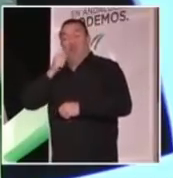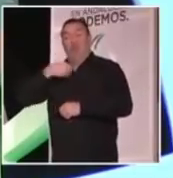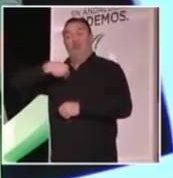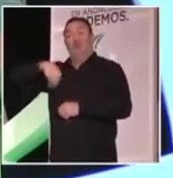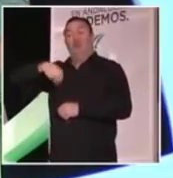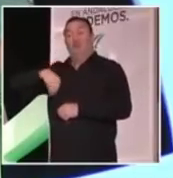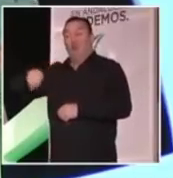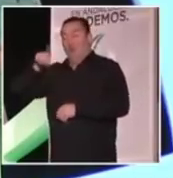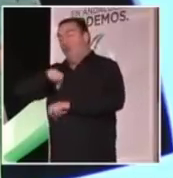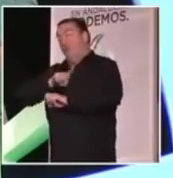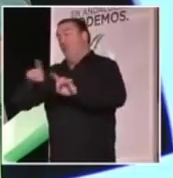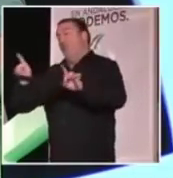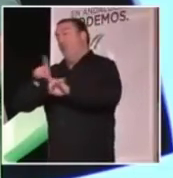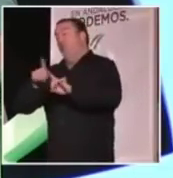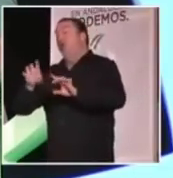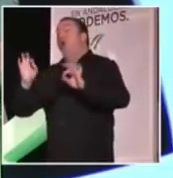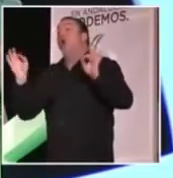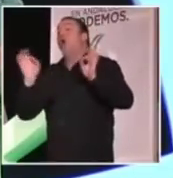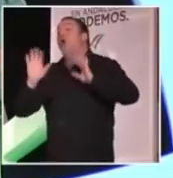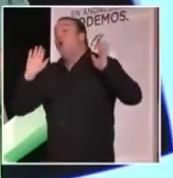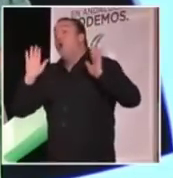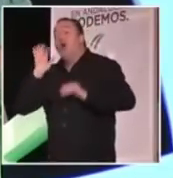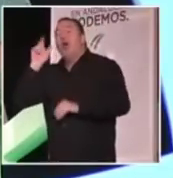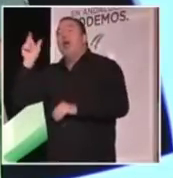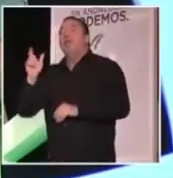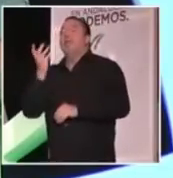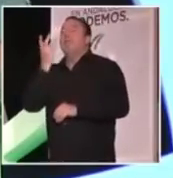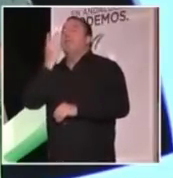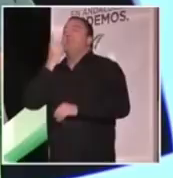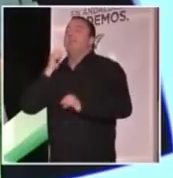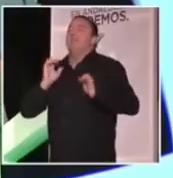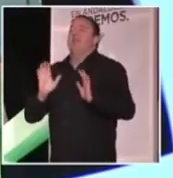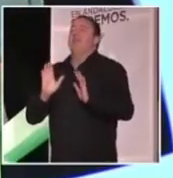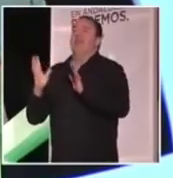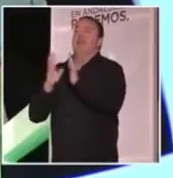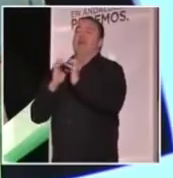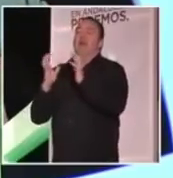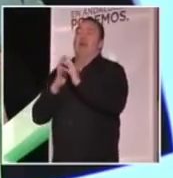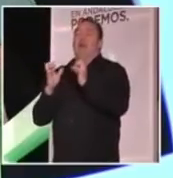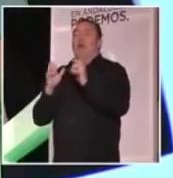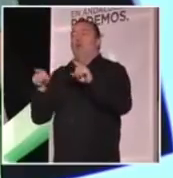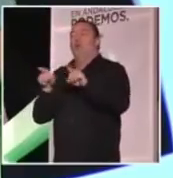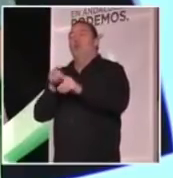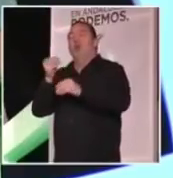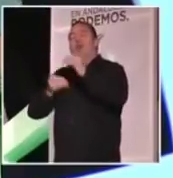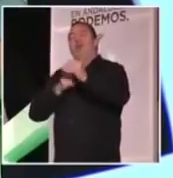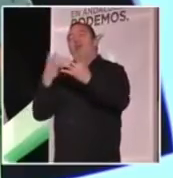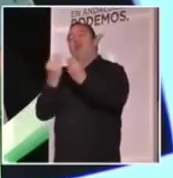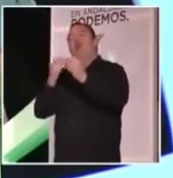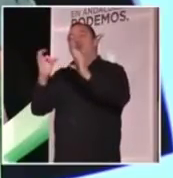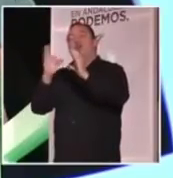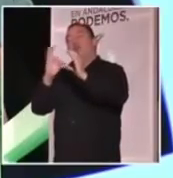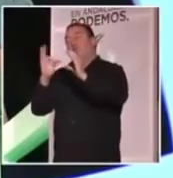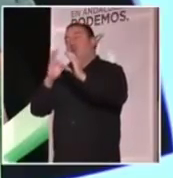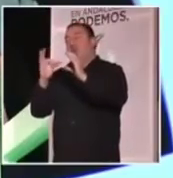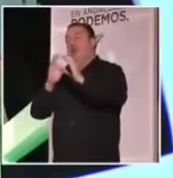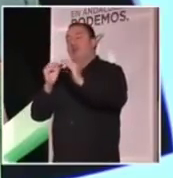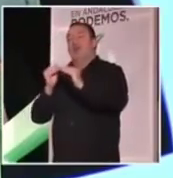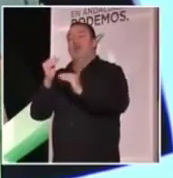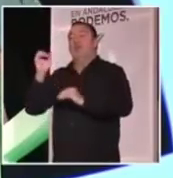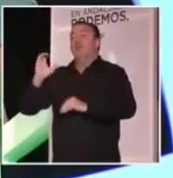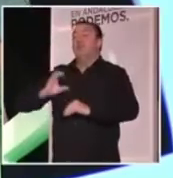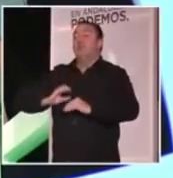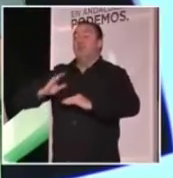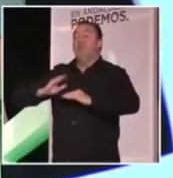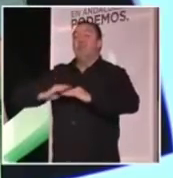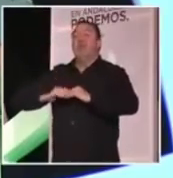Socialista? ¿O quizá ella hubiera preferido un acuerdo como el que hicieron con Ciudadanos, que subía el salario mínimo